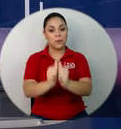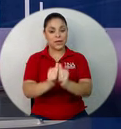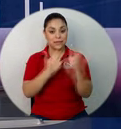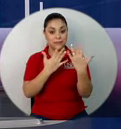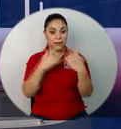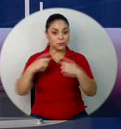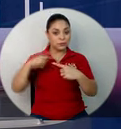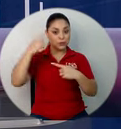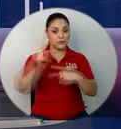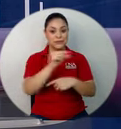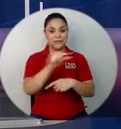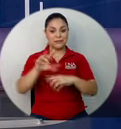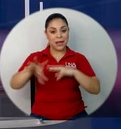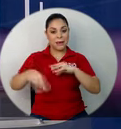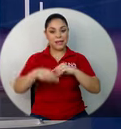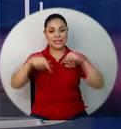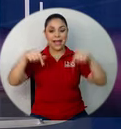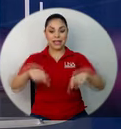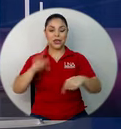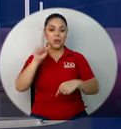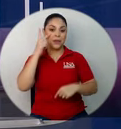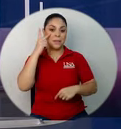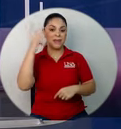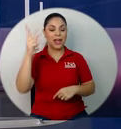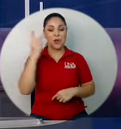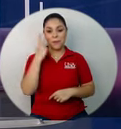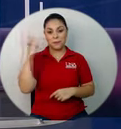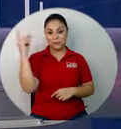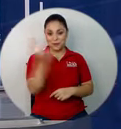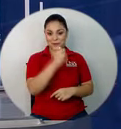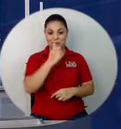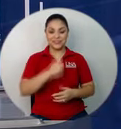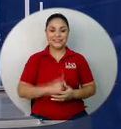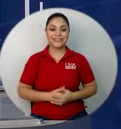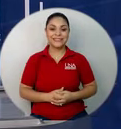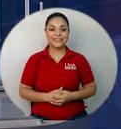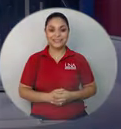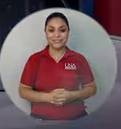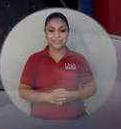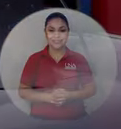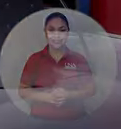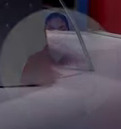gracias por acompañarnos. Les esperamos la próxima semana con más aquí en Una Mirada. Hasta pronto.